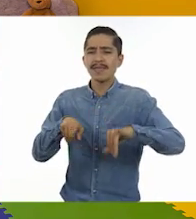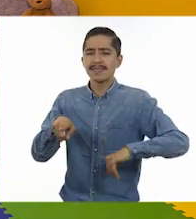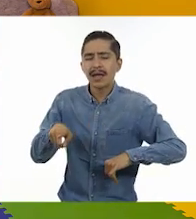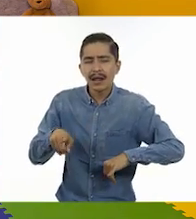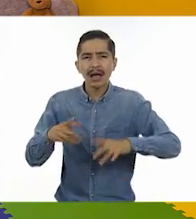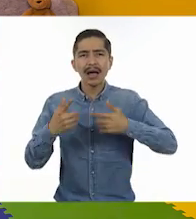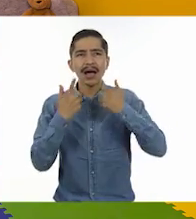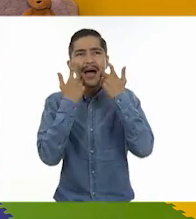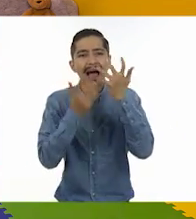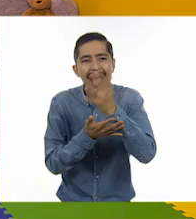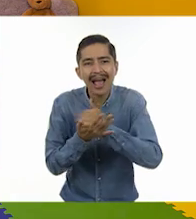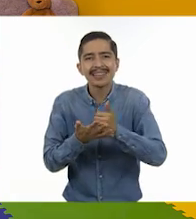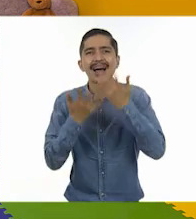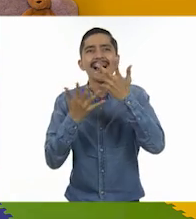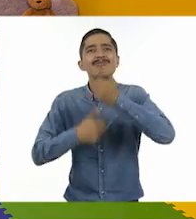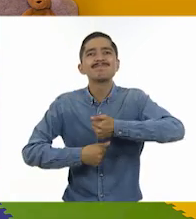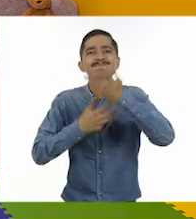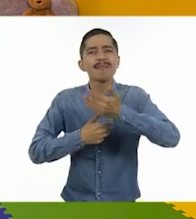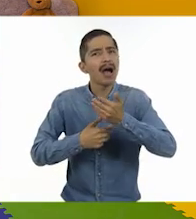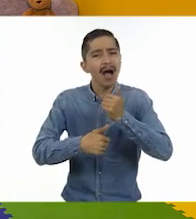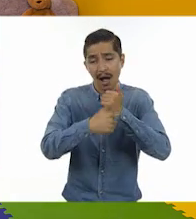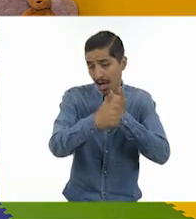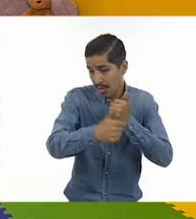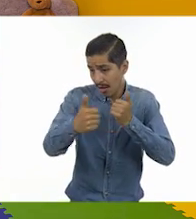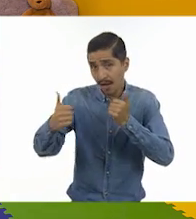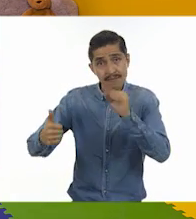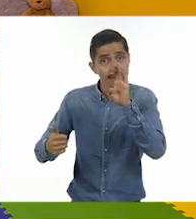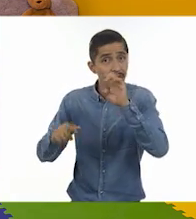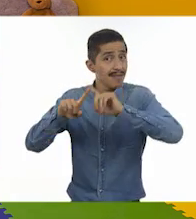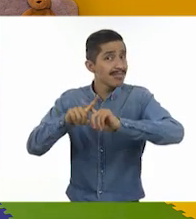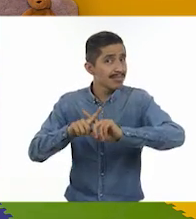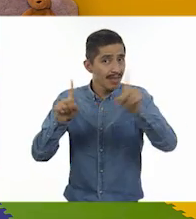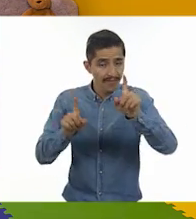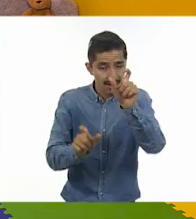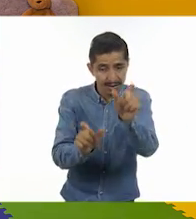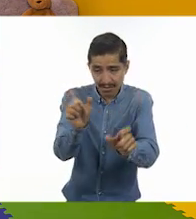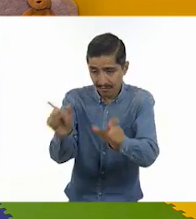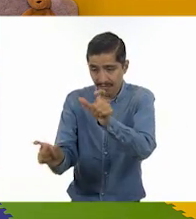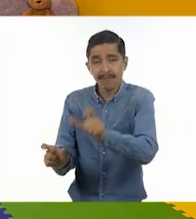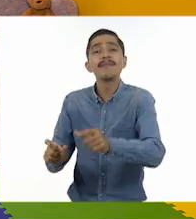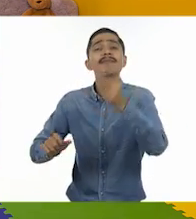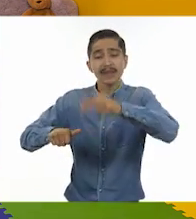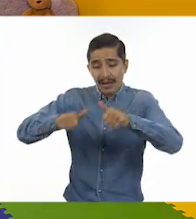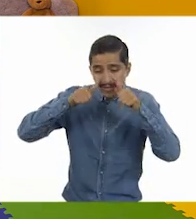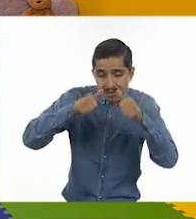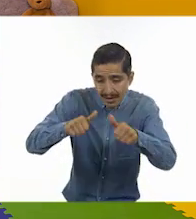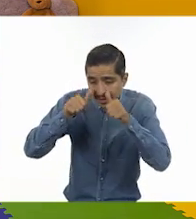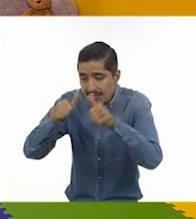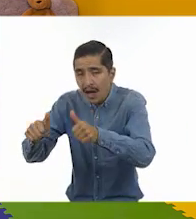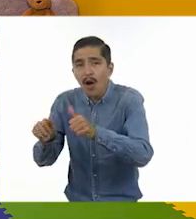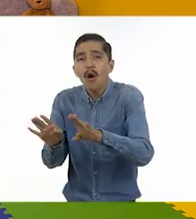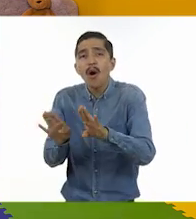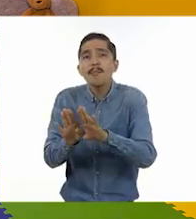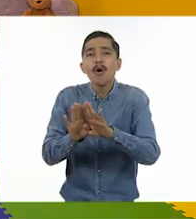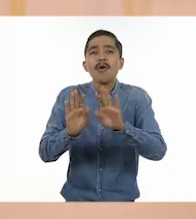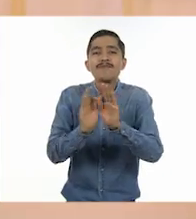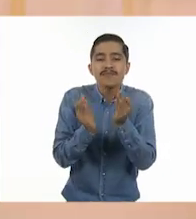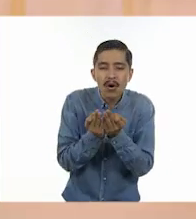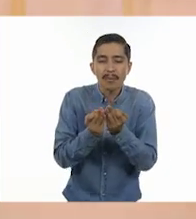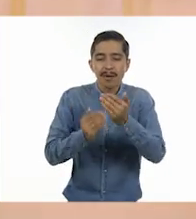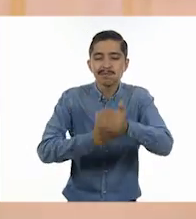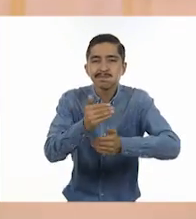de expresarse. Cada bebé es distinto y hay que atender las diversas necesidades y ritmos de cada